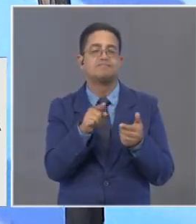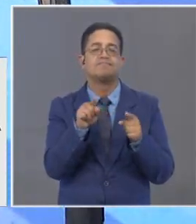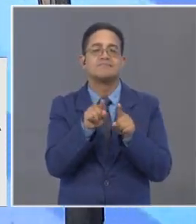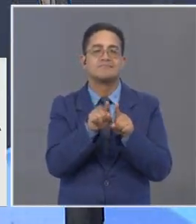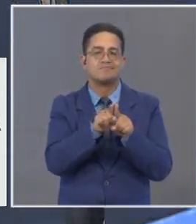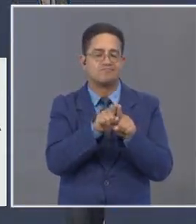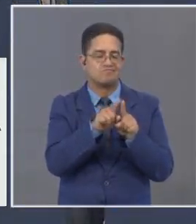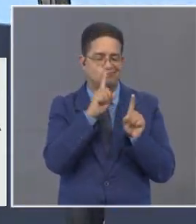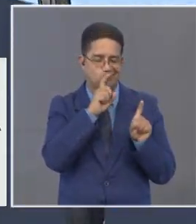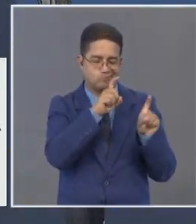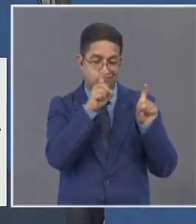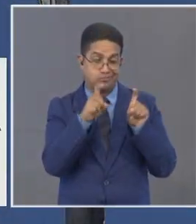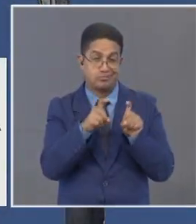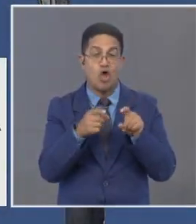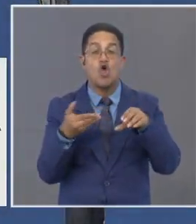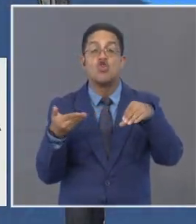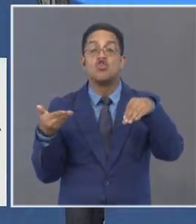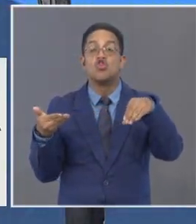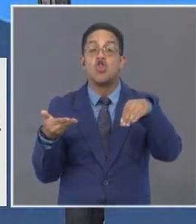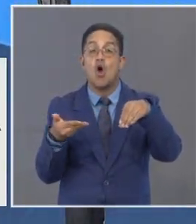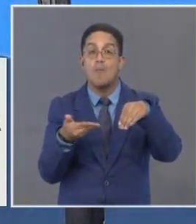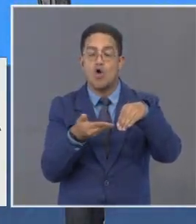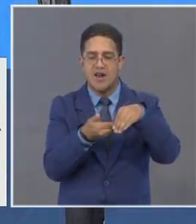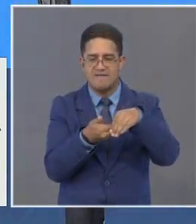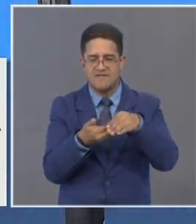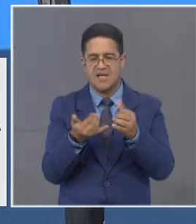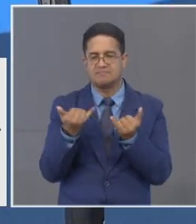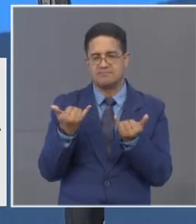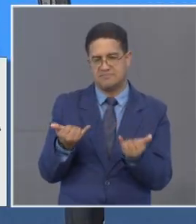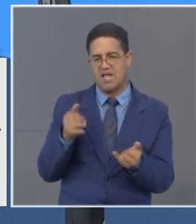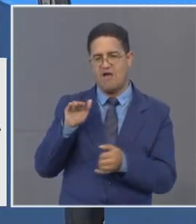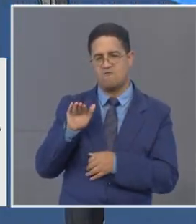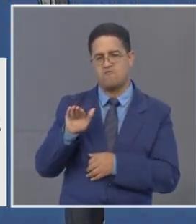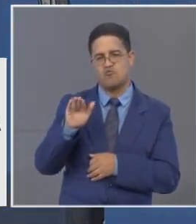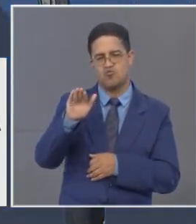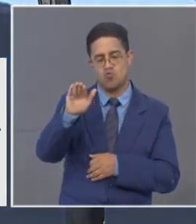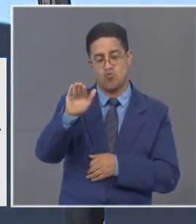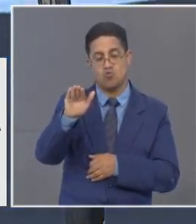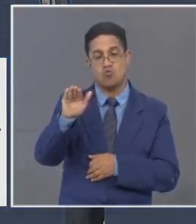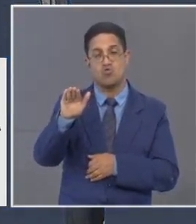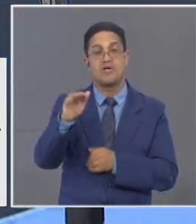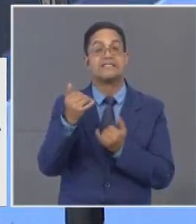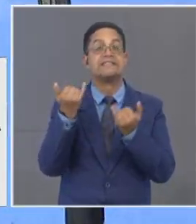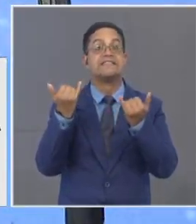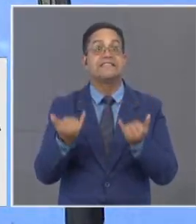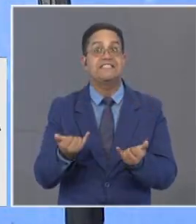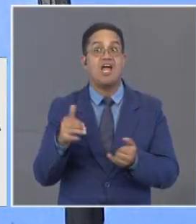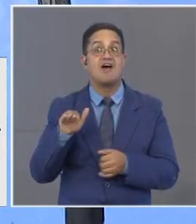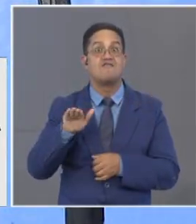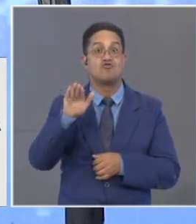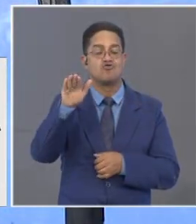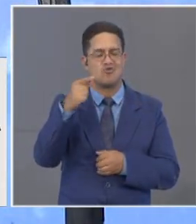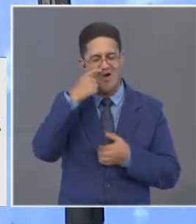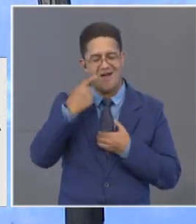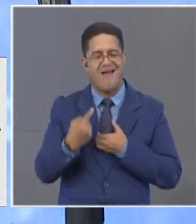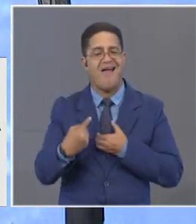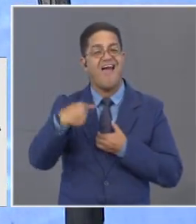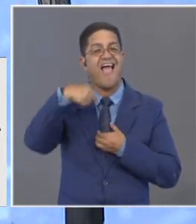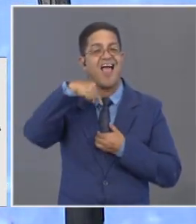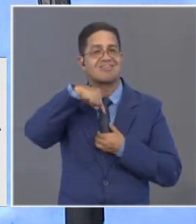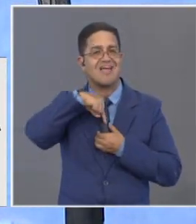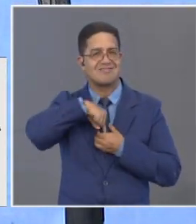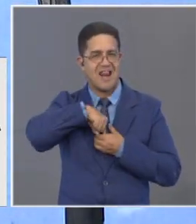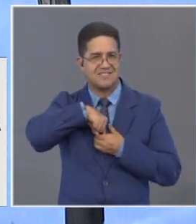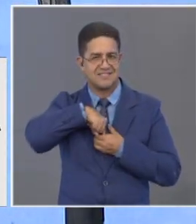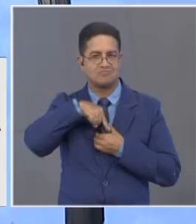que ya en el futuro, y nosotros en cardiología intervencionista, ya en el futuro el cateterismo cardíaco va a pasar